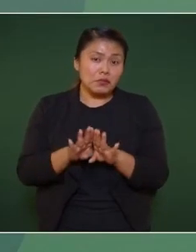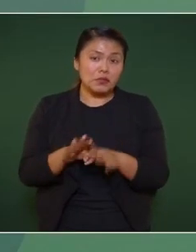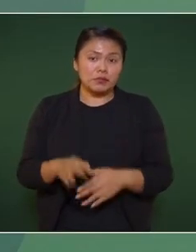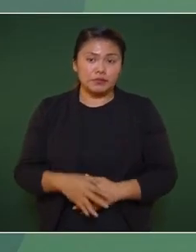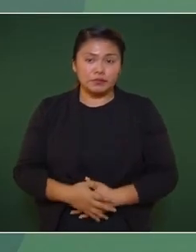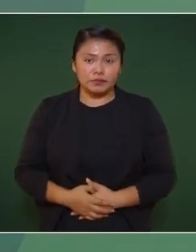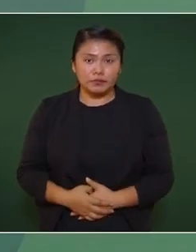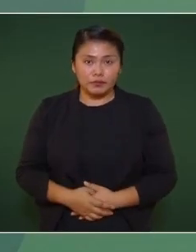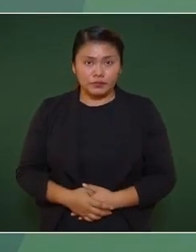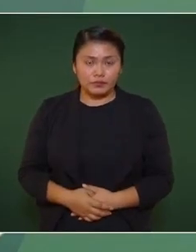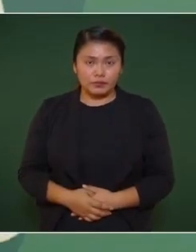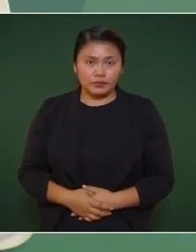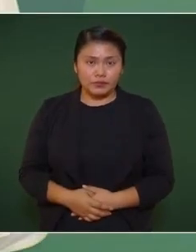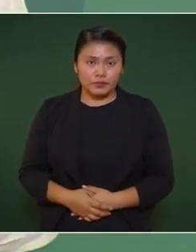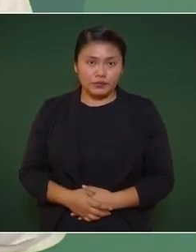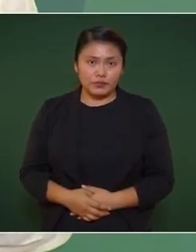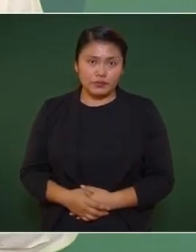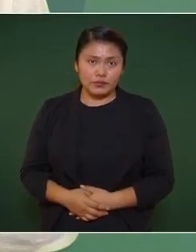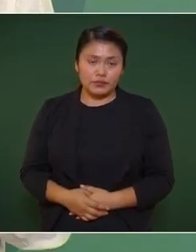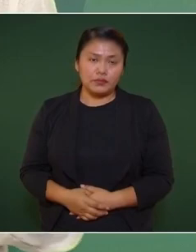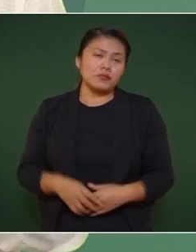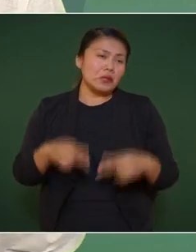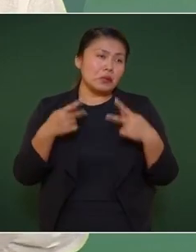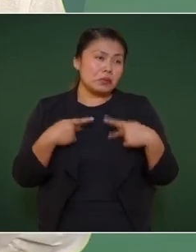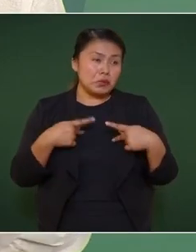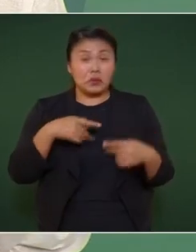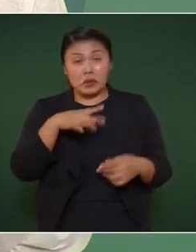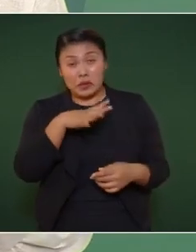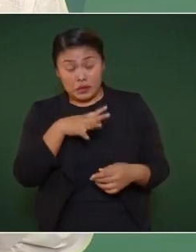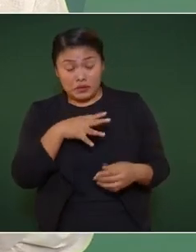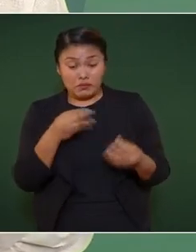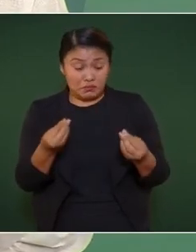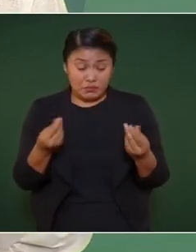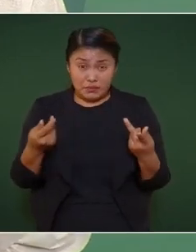y la gente tiene más recursos,